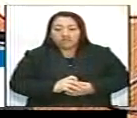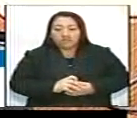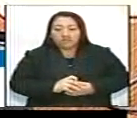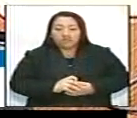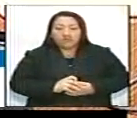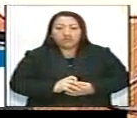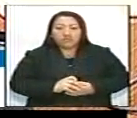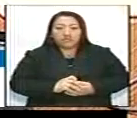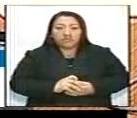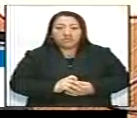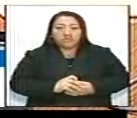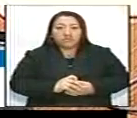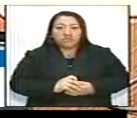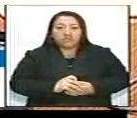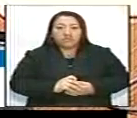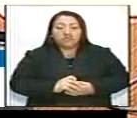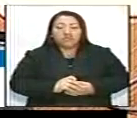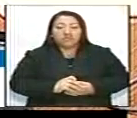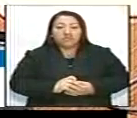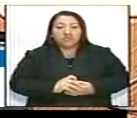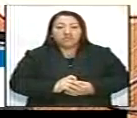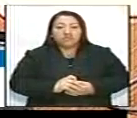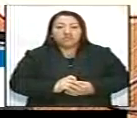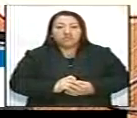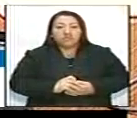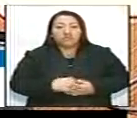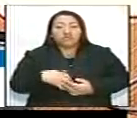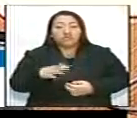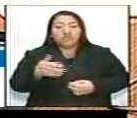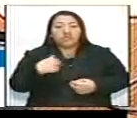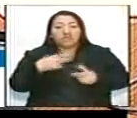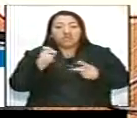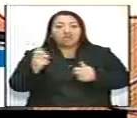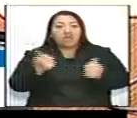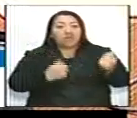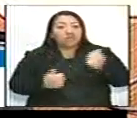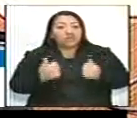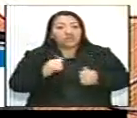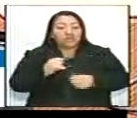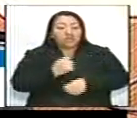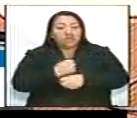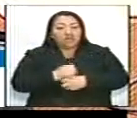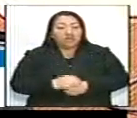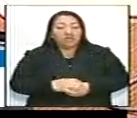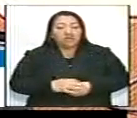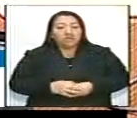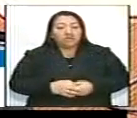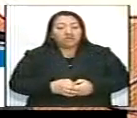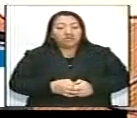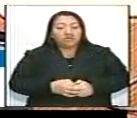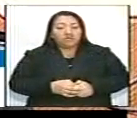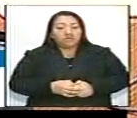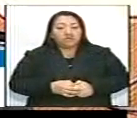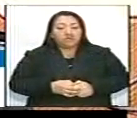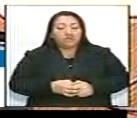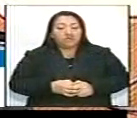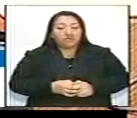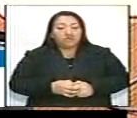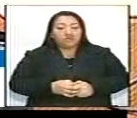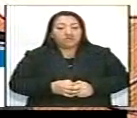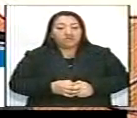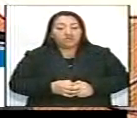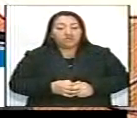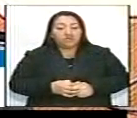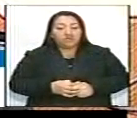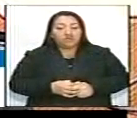tenido un diseño administrativo y operativo a través del sistema informático